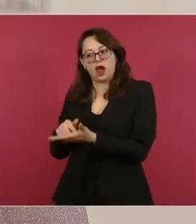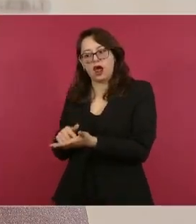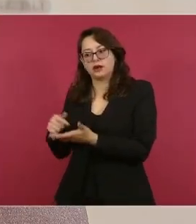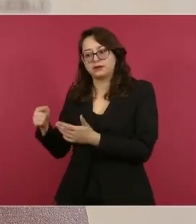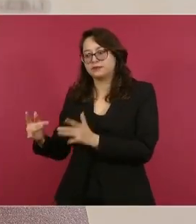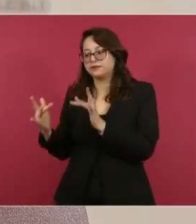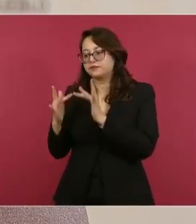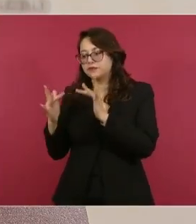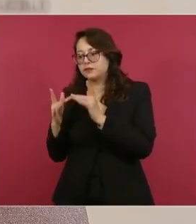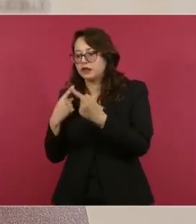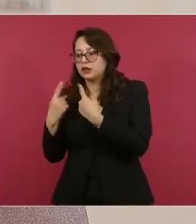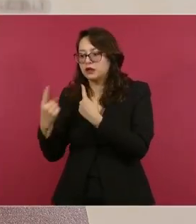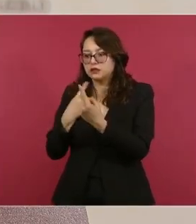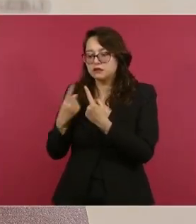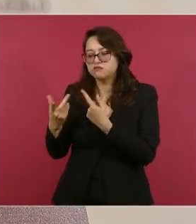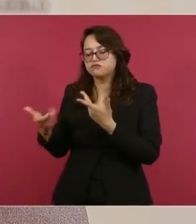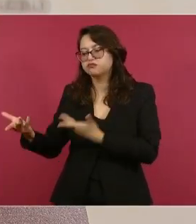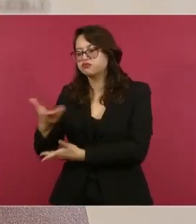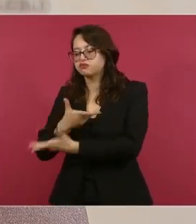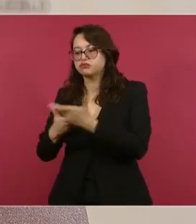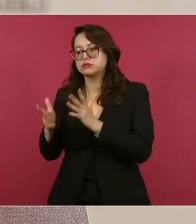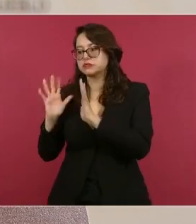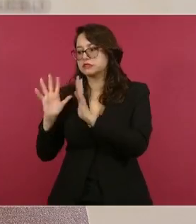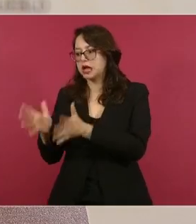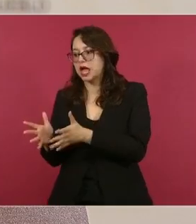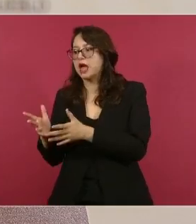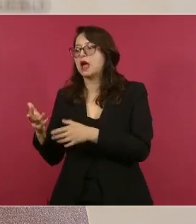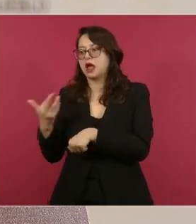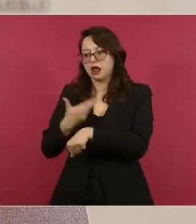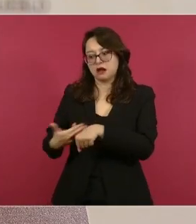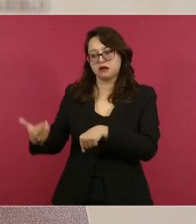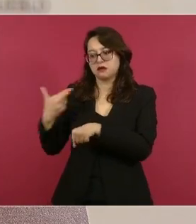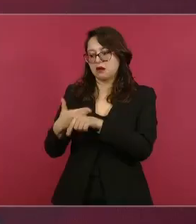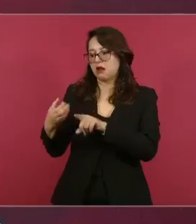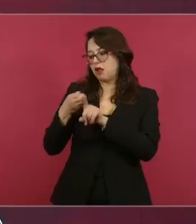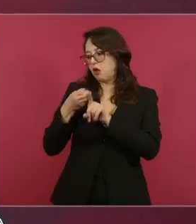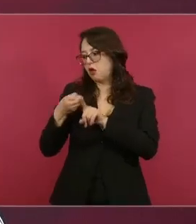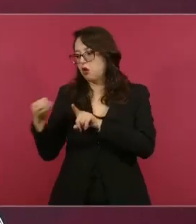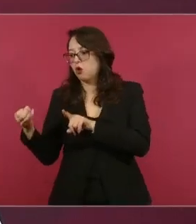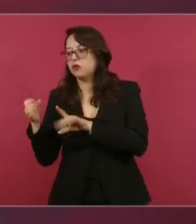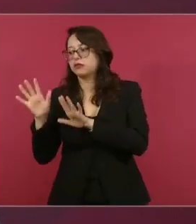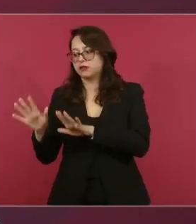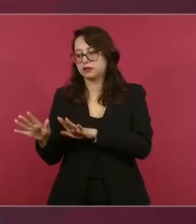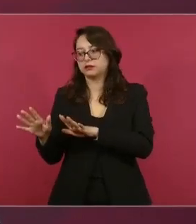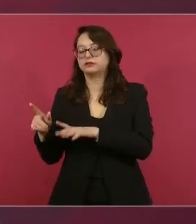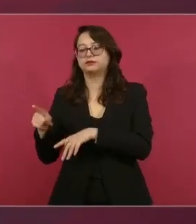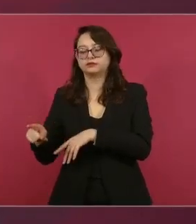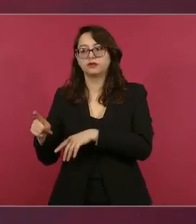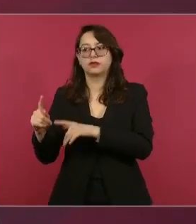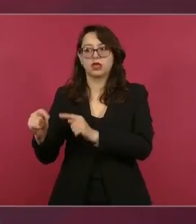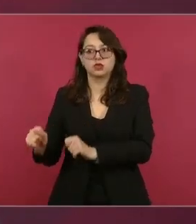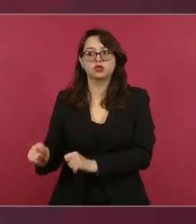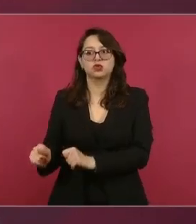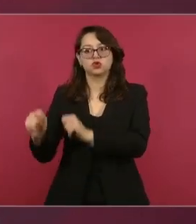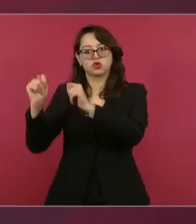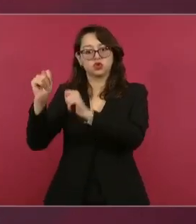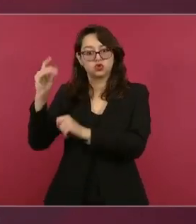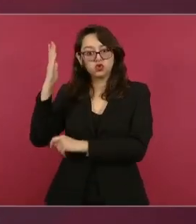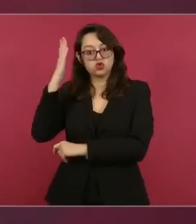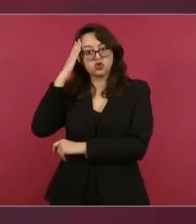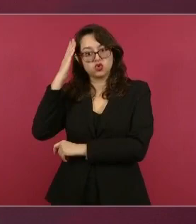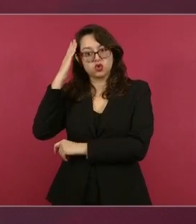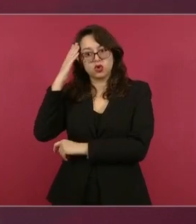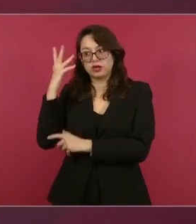Ciudad de México y con los equipos que tienen allá en el aeropuerto, en la torre de control, que no los tenía porque pues el